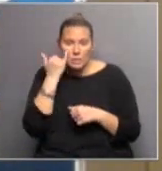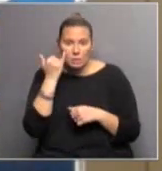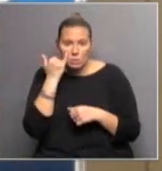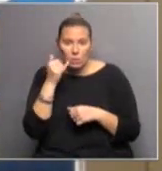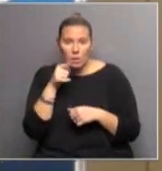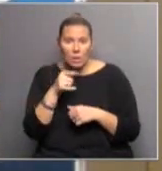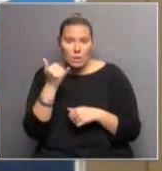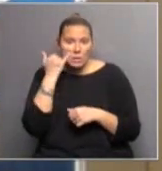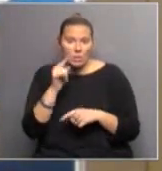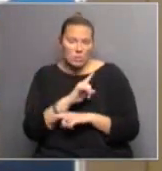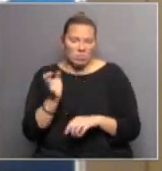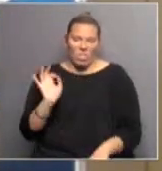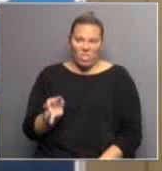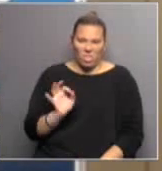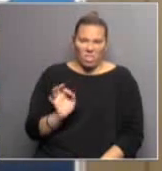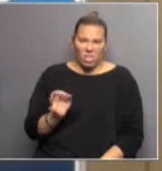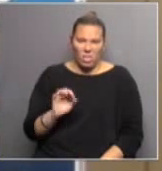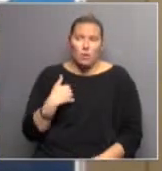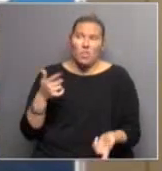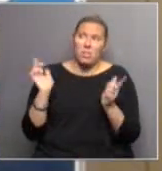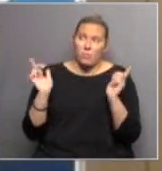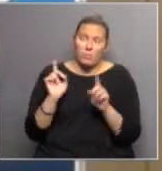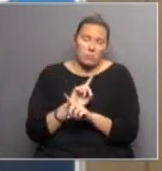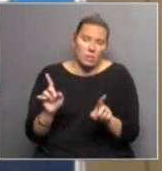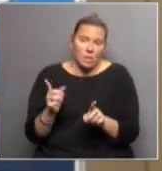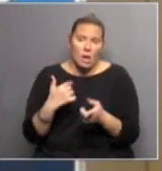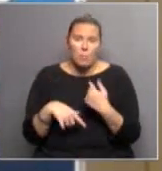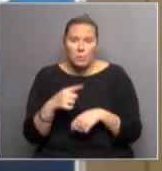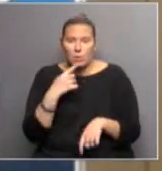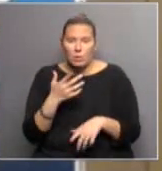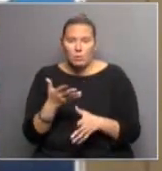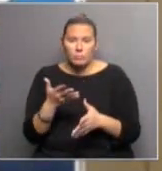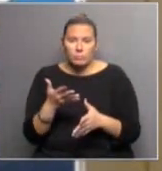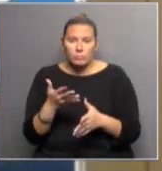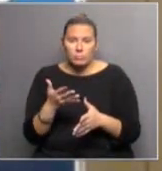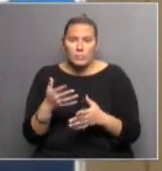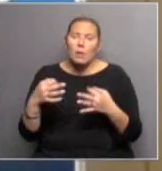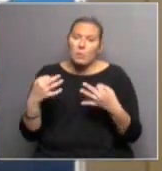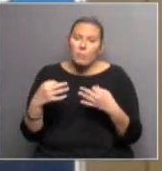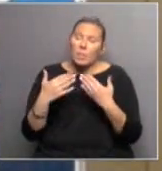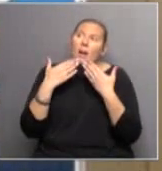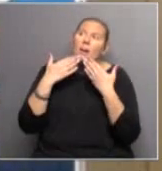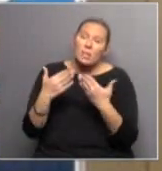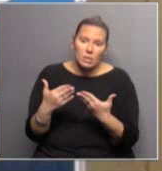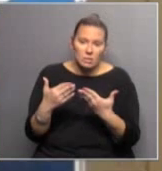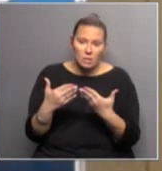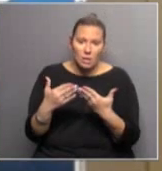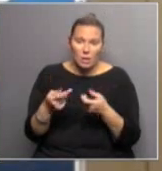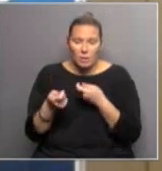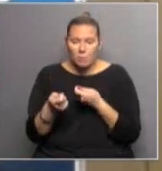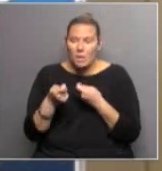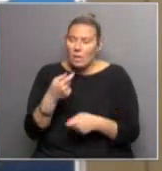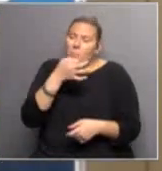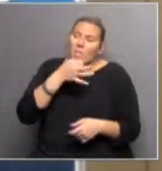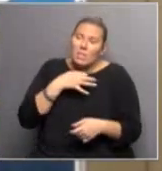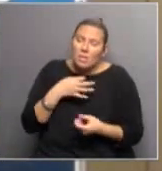ella tiene sexo sin ganas, no la pasa del todo bien, pero dice, pa, qué La verdad que te agradezco que me presiones,